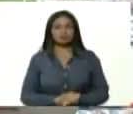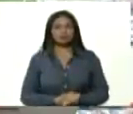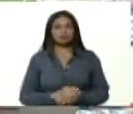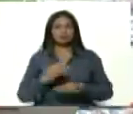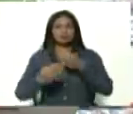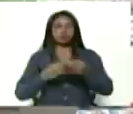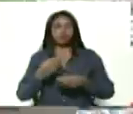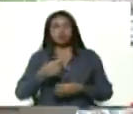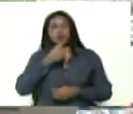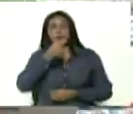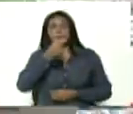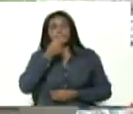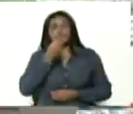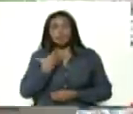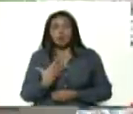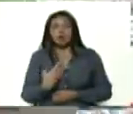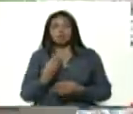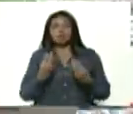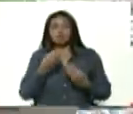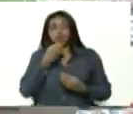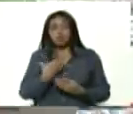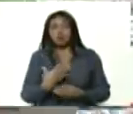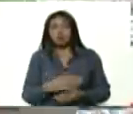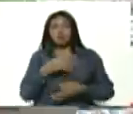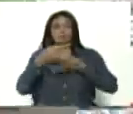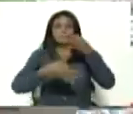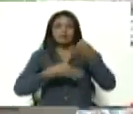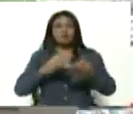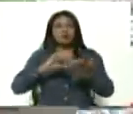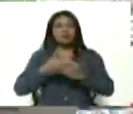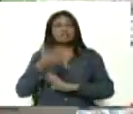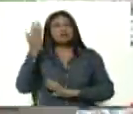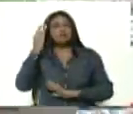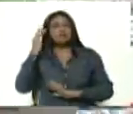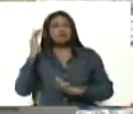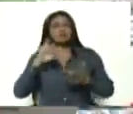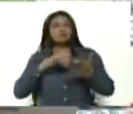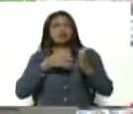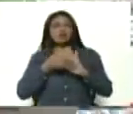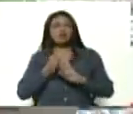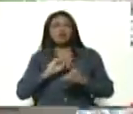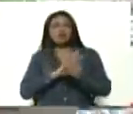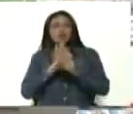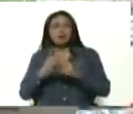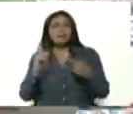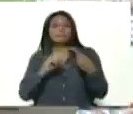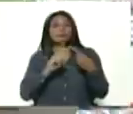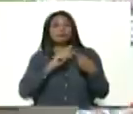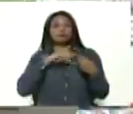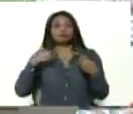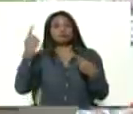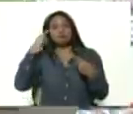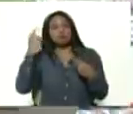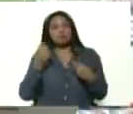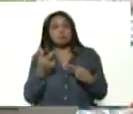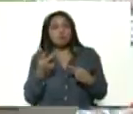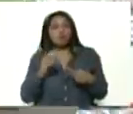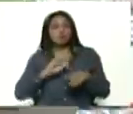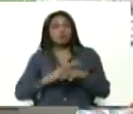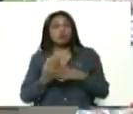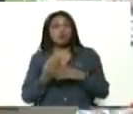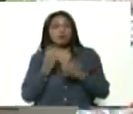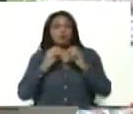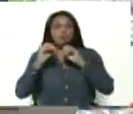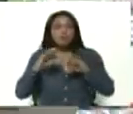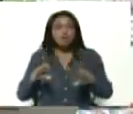rueda de prensa muy buena y dijo, ¿qué es lo que sabemos del coronavirus? Primero, sabíamos muy poco, porque es un virus que